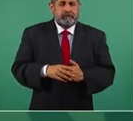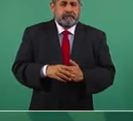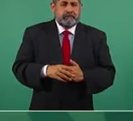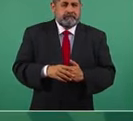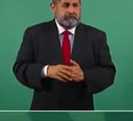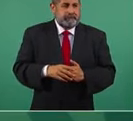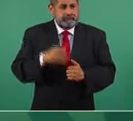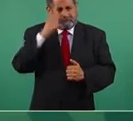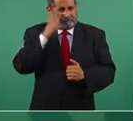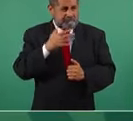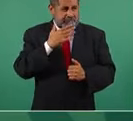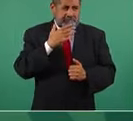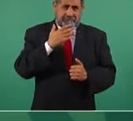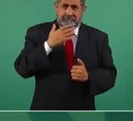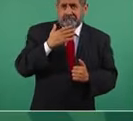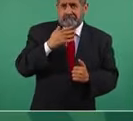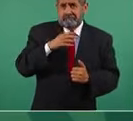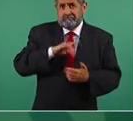eficiente